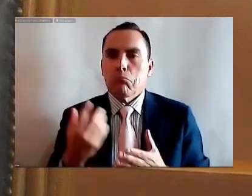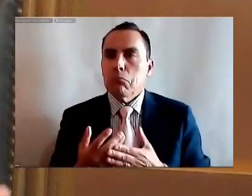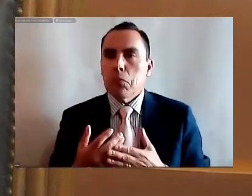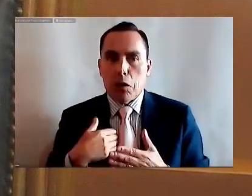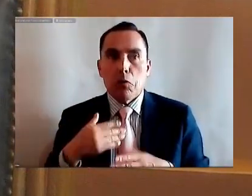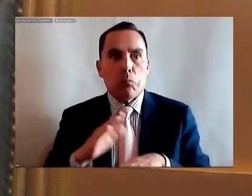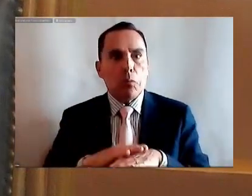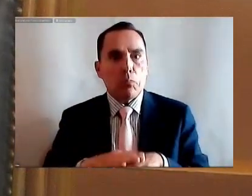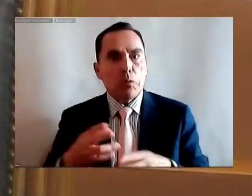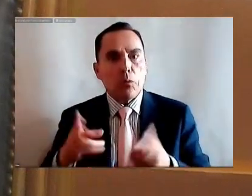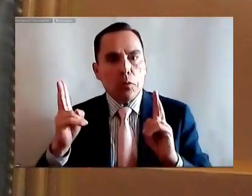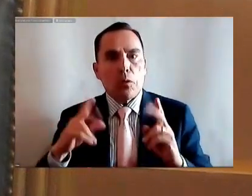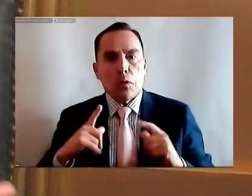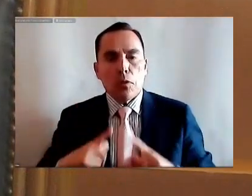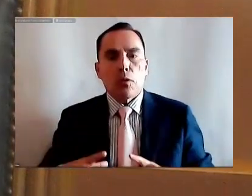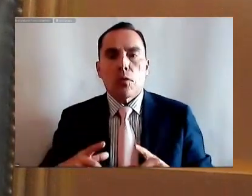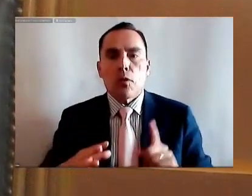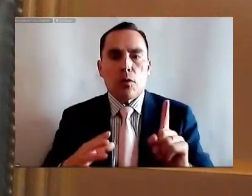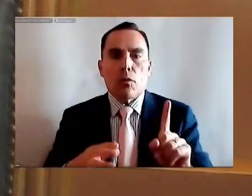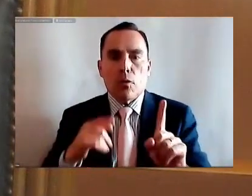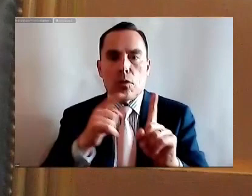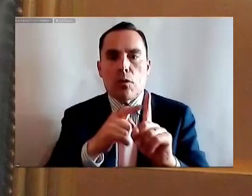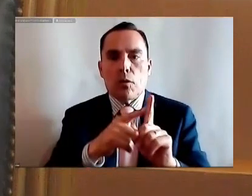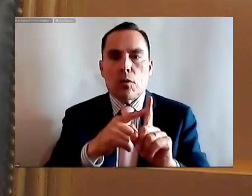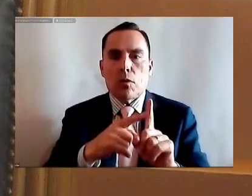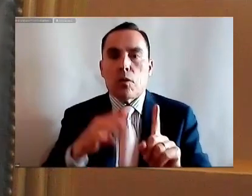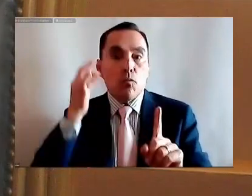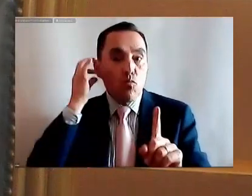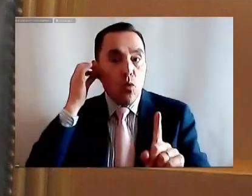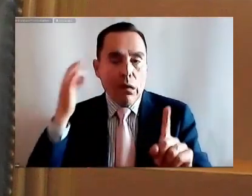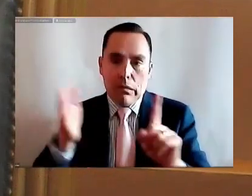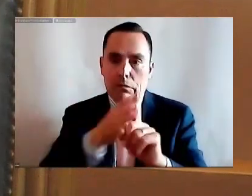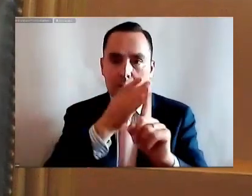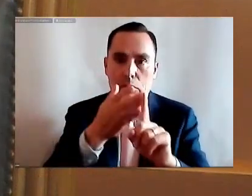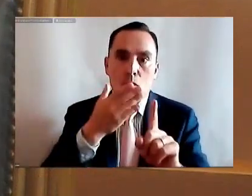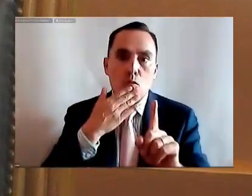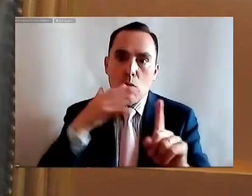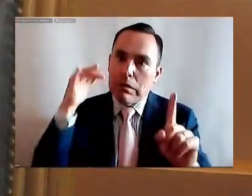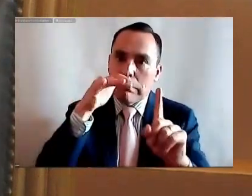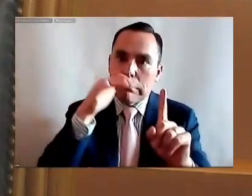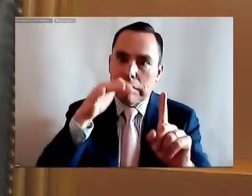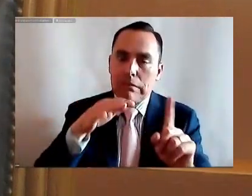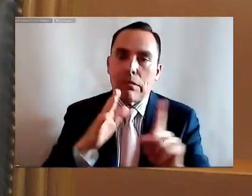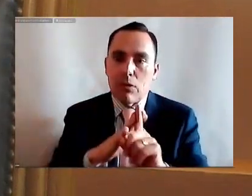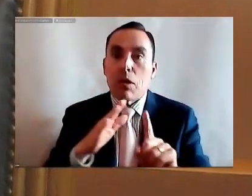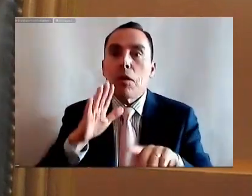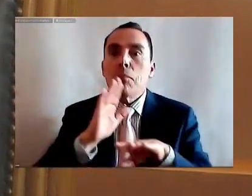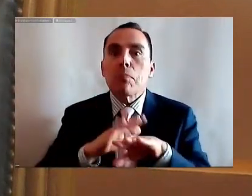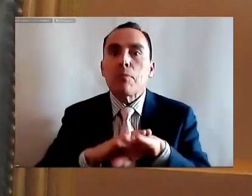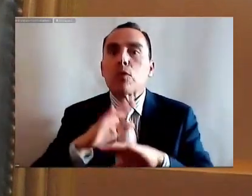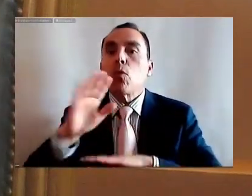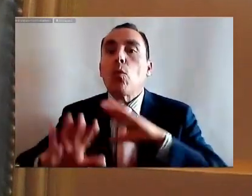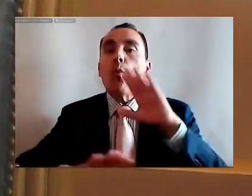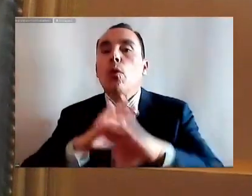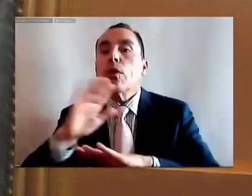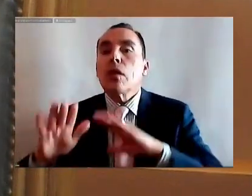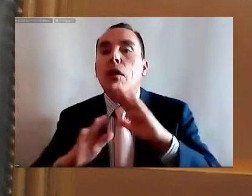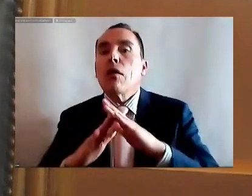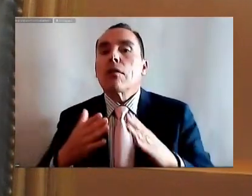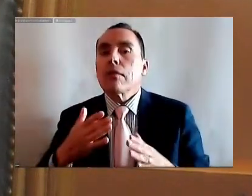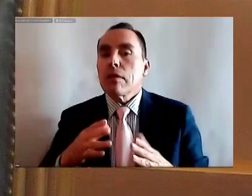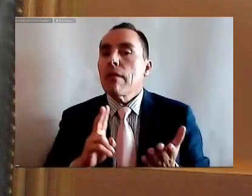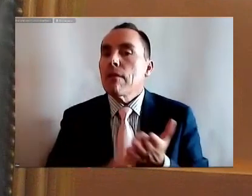ejercer violencia contra la madre, que quiera tomarse un permiso de cuidado y en realidad hay una situación